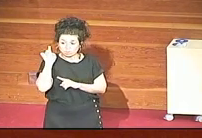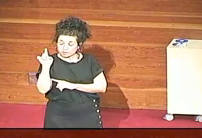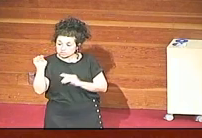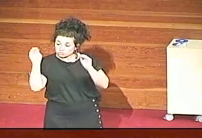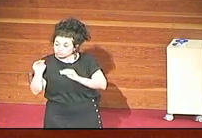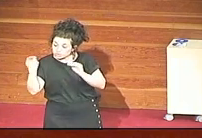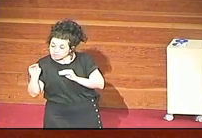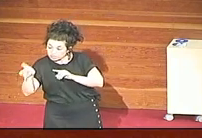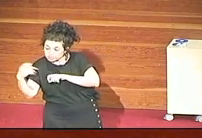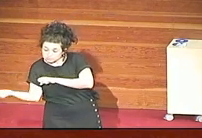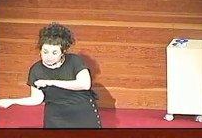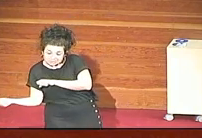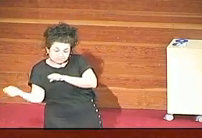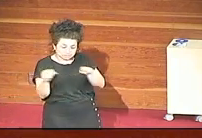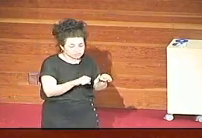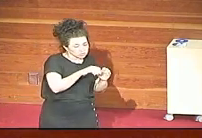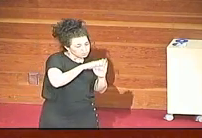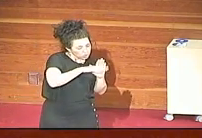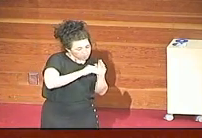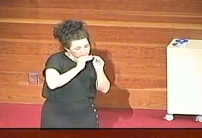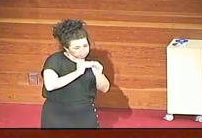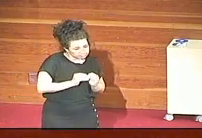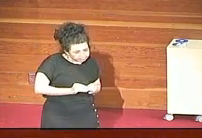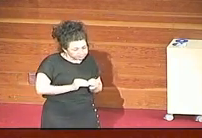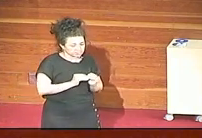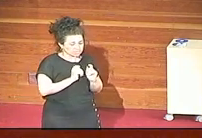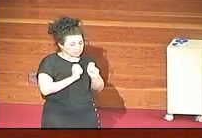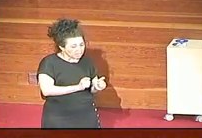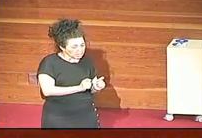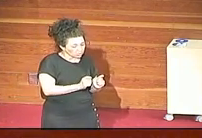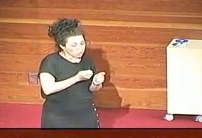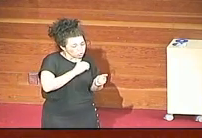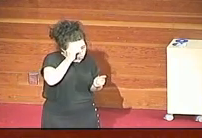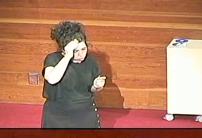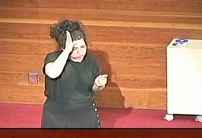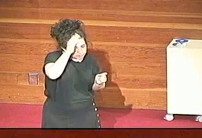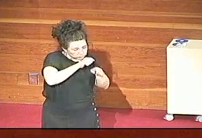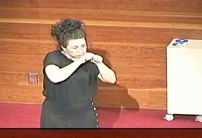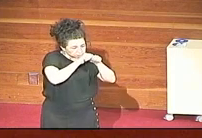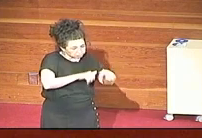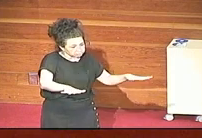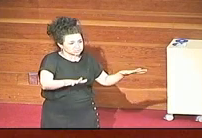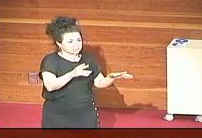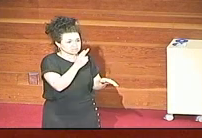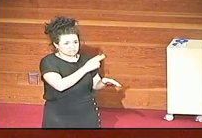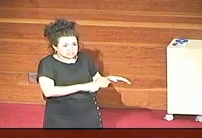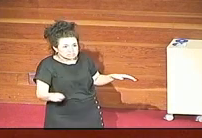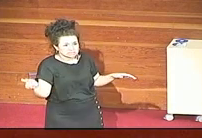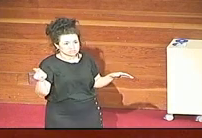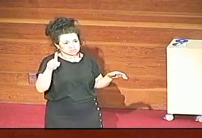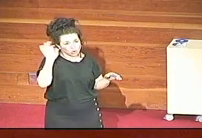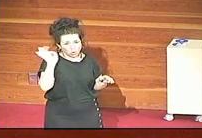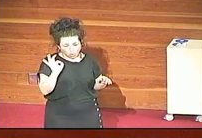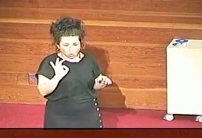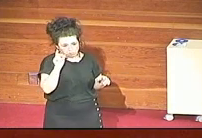encargará de programar y secuenciar el conocimiento o bien directamente a través de especialistas